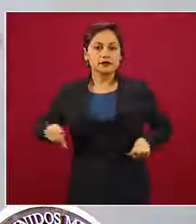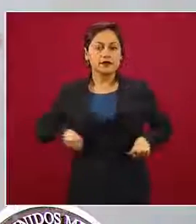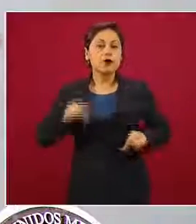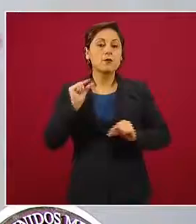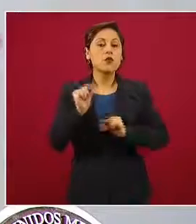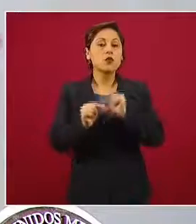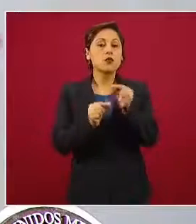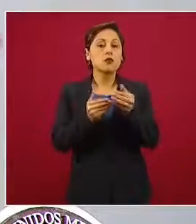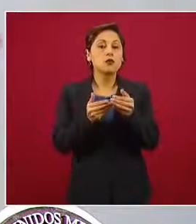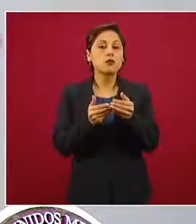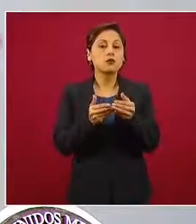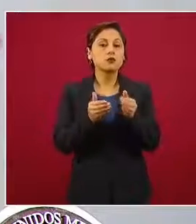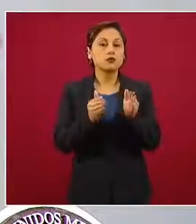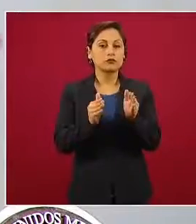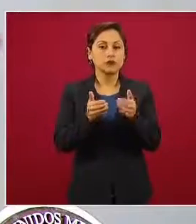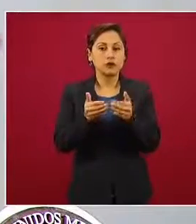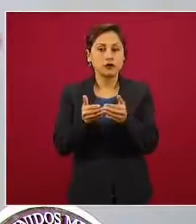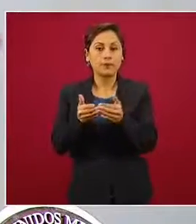abriendo